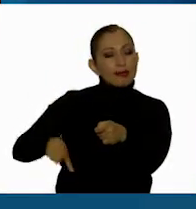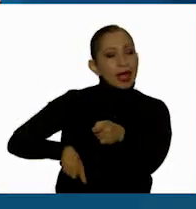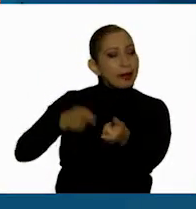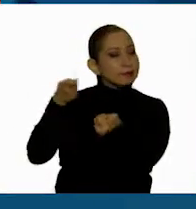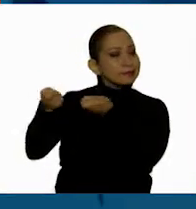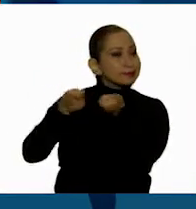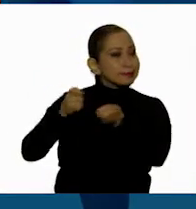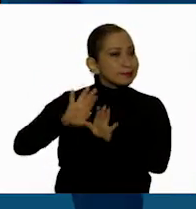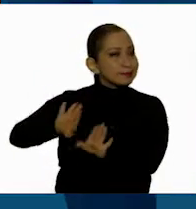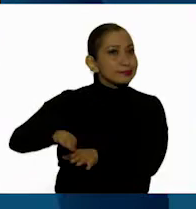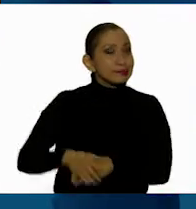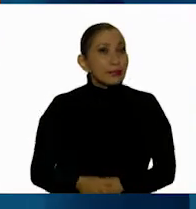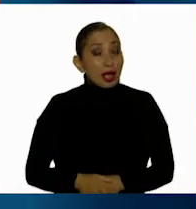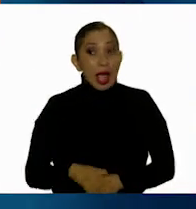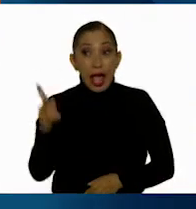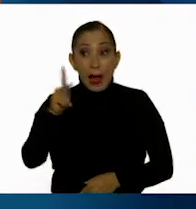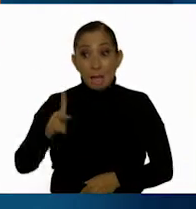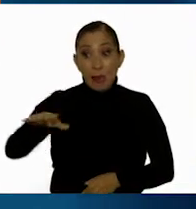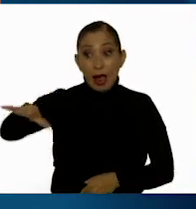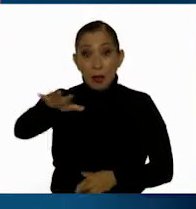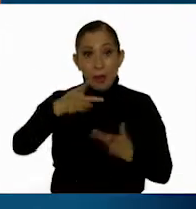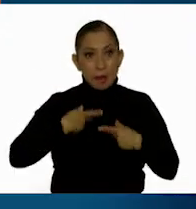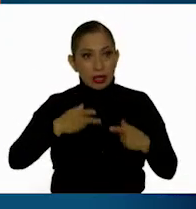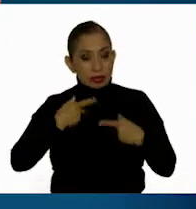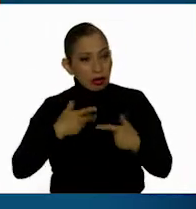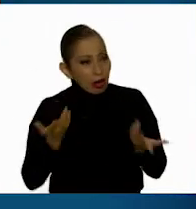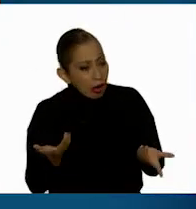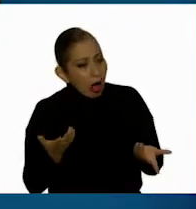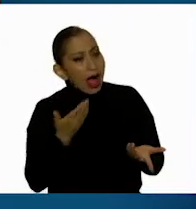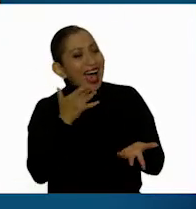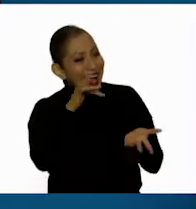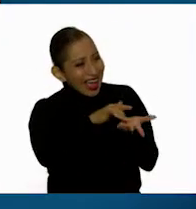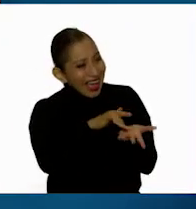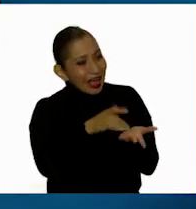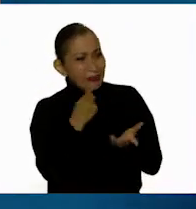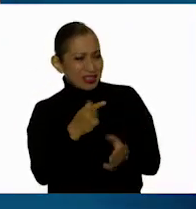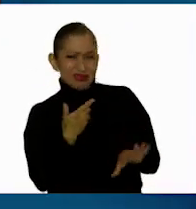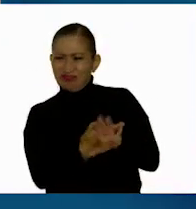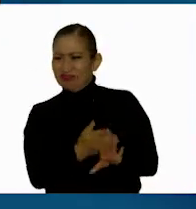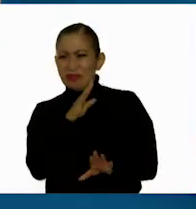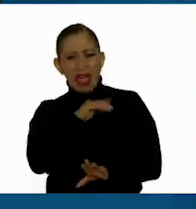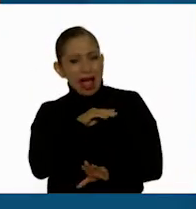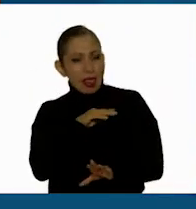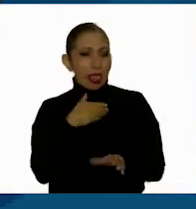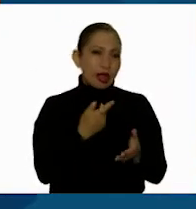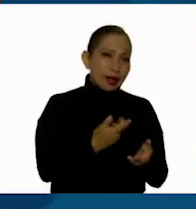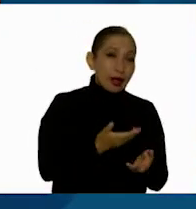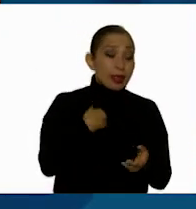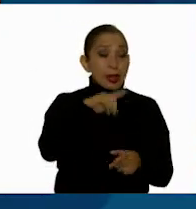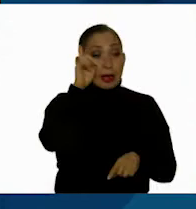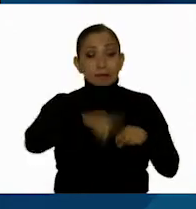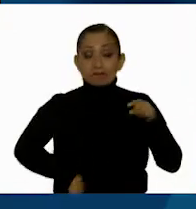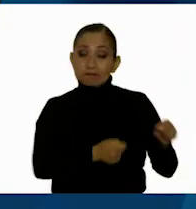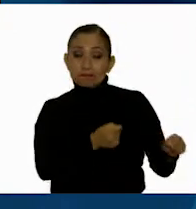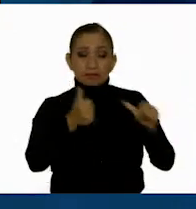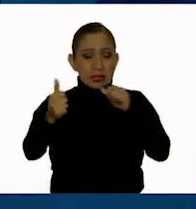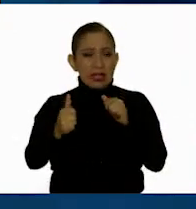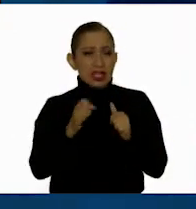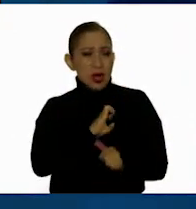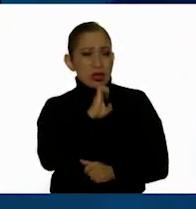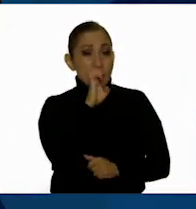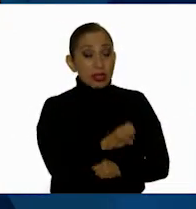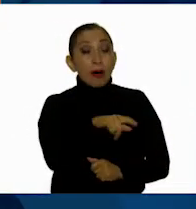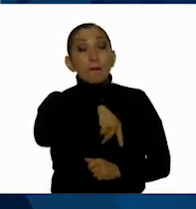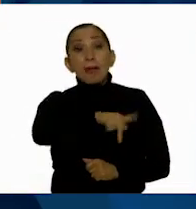administración. El pueblo a veces se pronunciaba a su favor, a veces en su contra. Fue derrocado y repudiado,